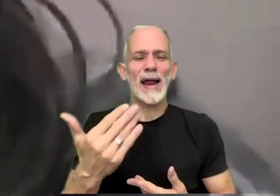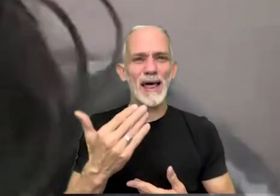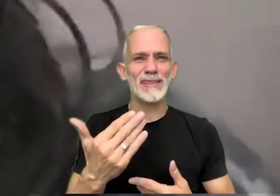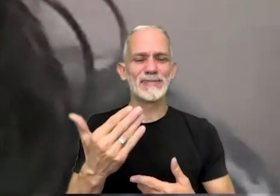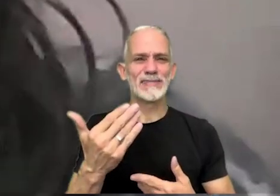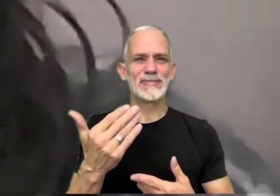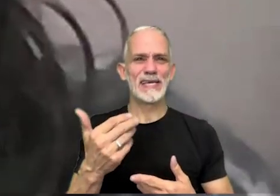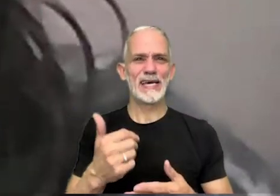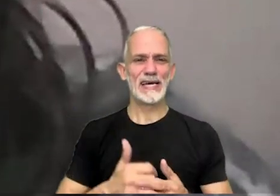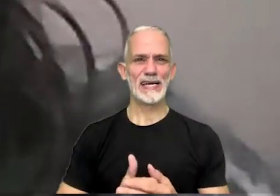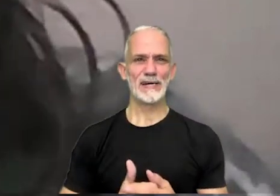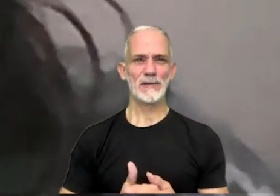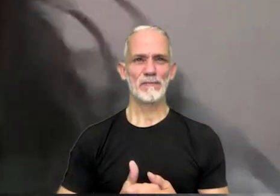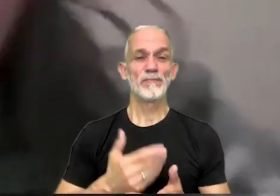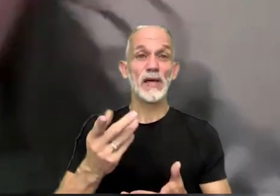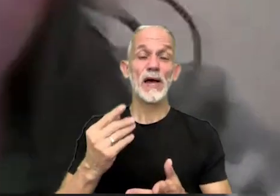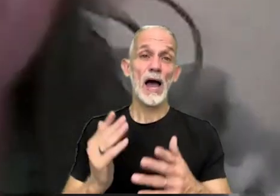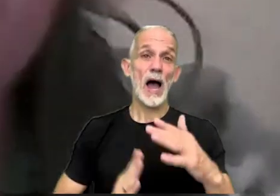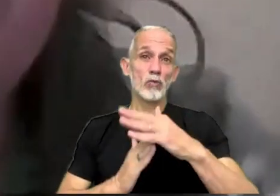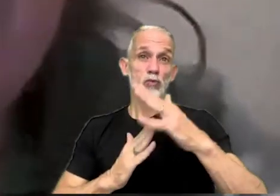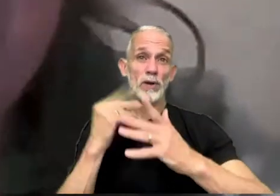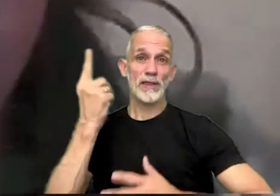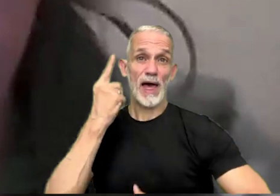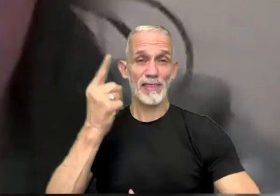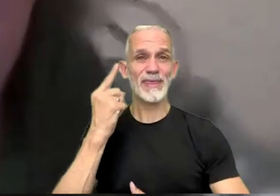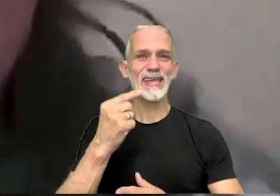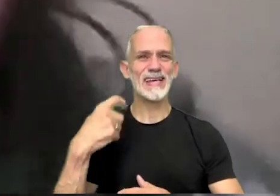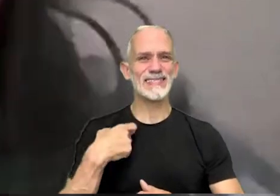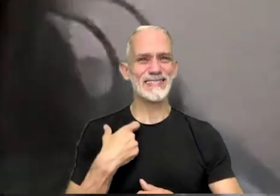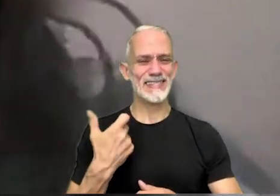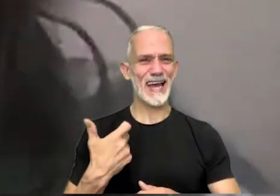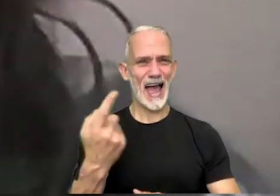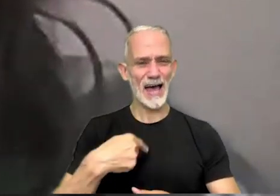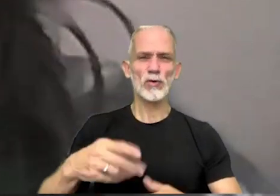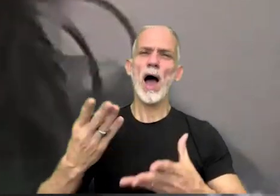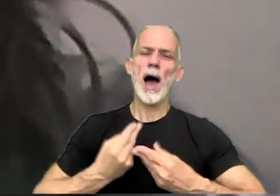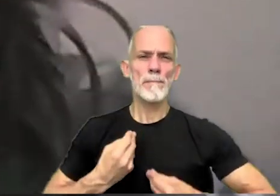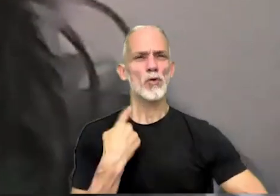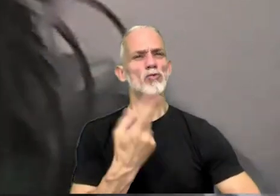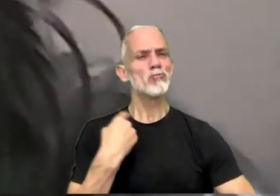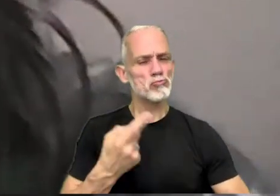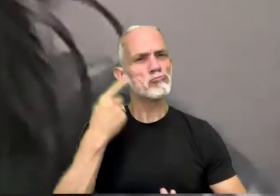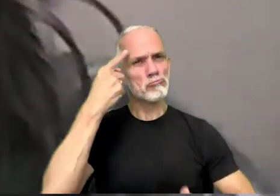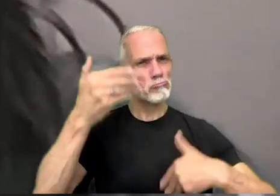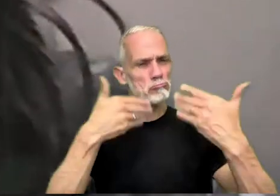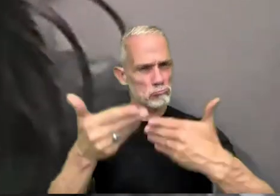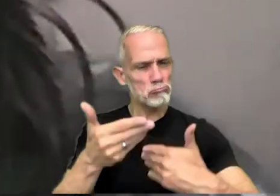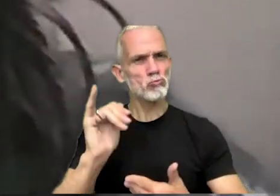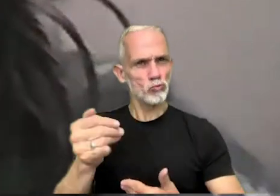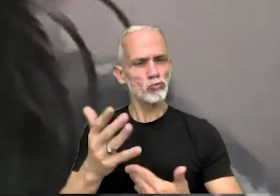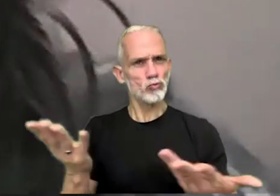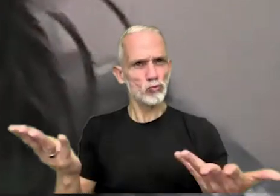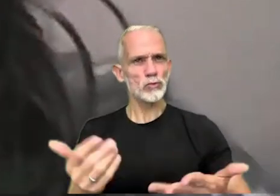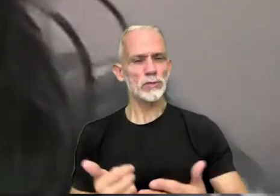agradecer a las autoridades del sindicato que nos apoyan siempre para realizar